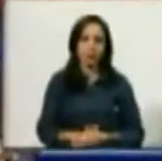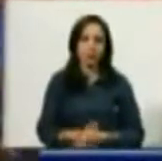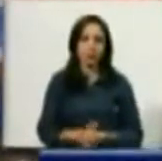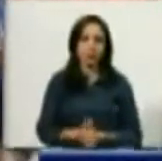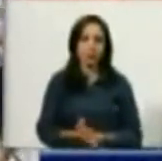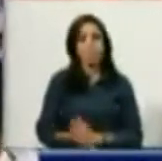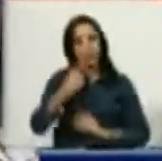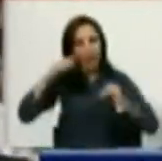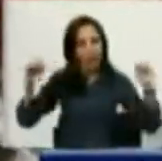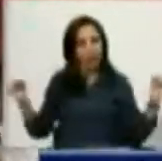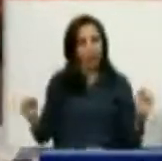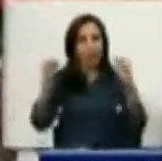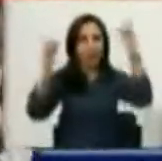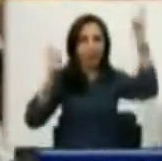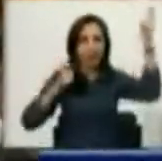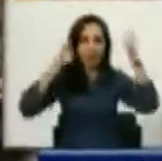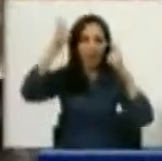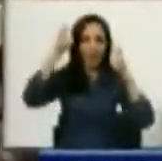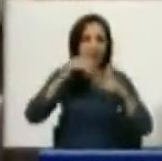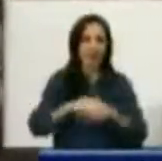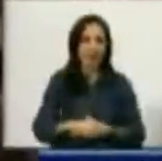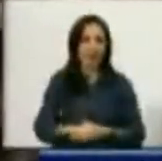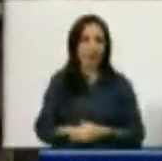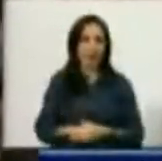que viva Chávez